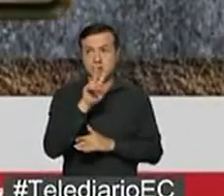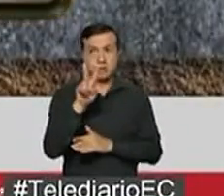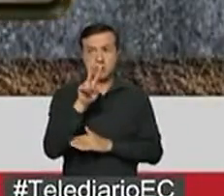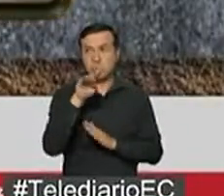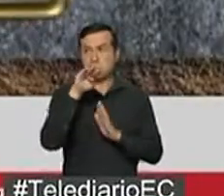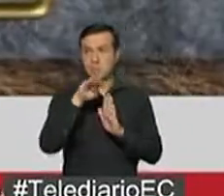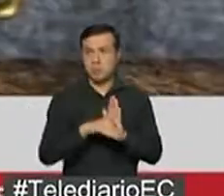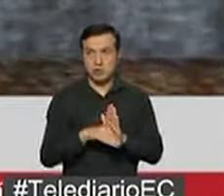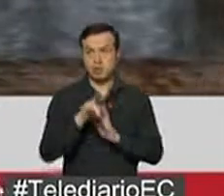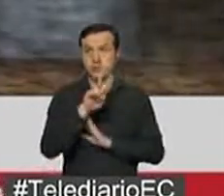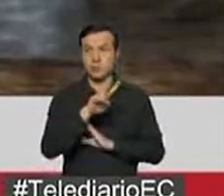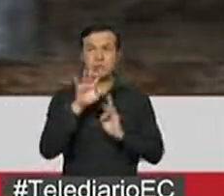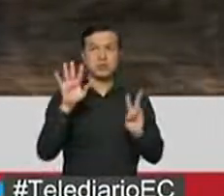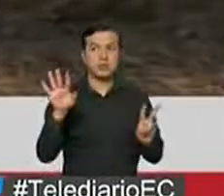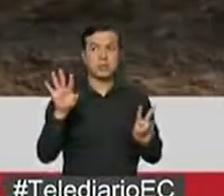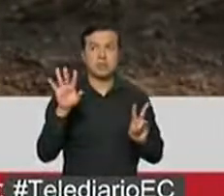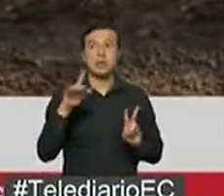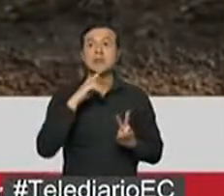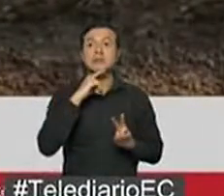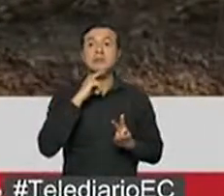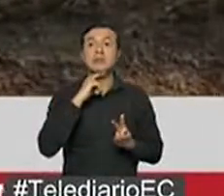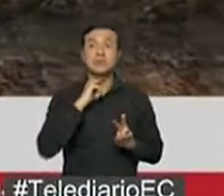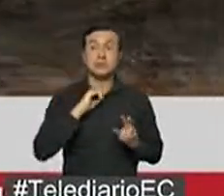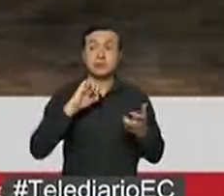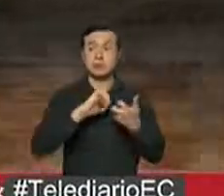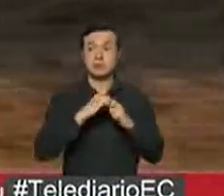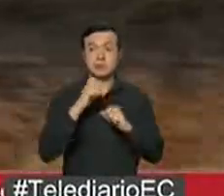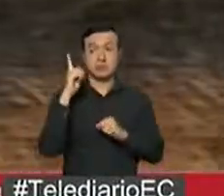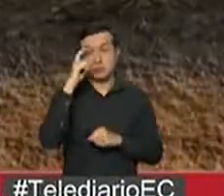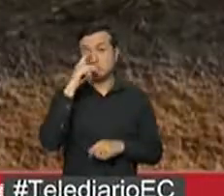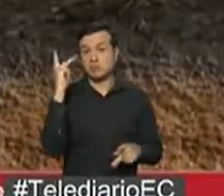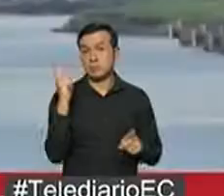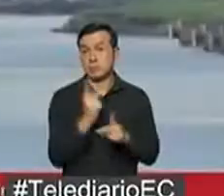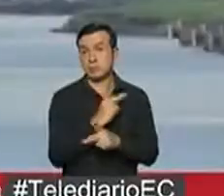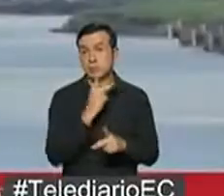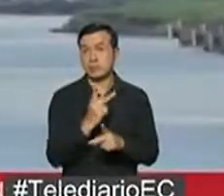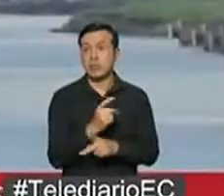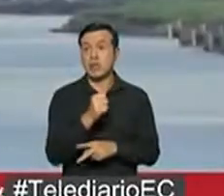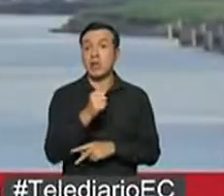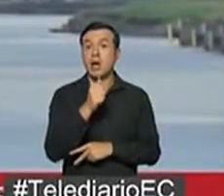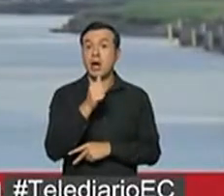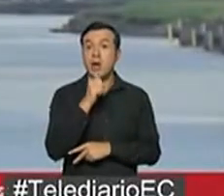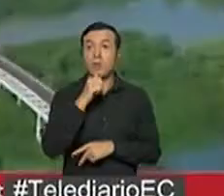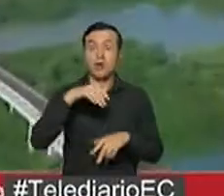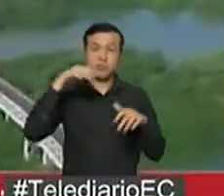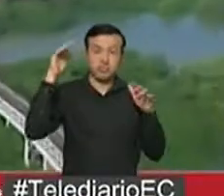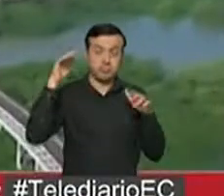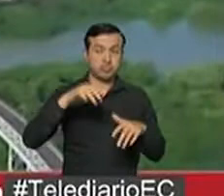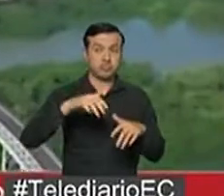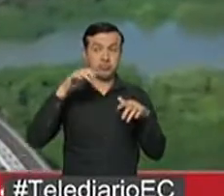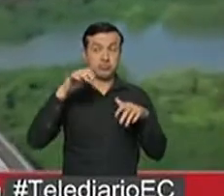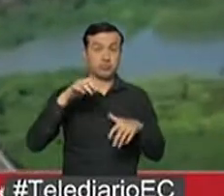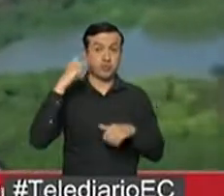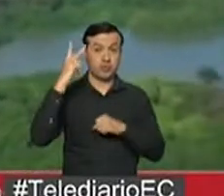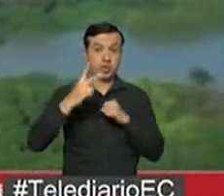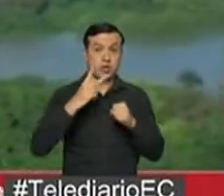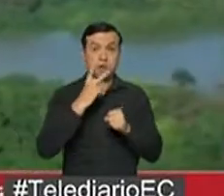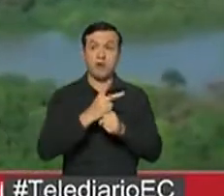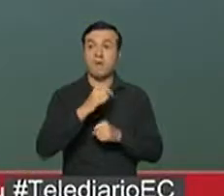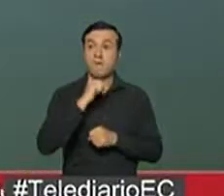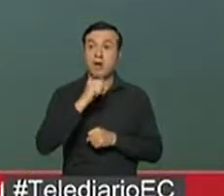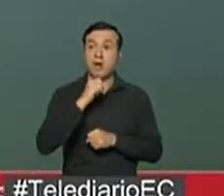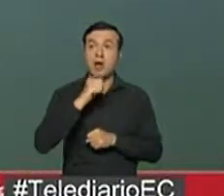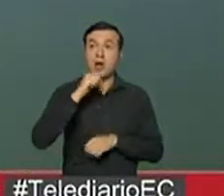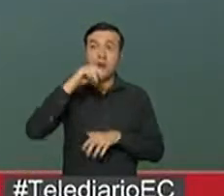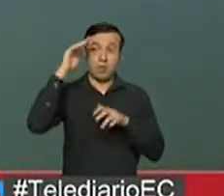a 27 la sequía es un fenómeno histórico y a falta de precipitaciones en estos dos últimos años los